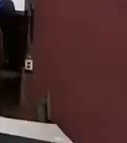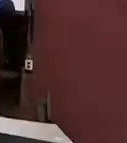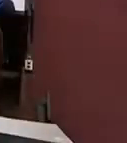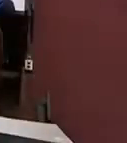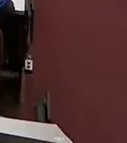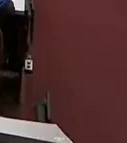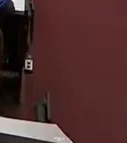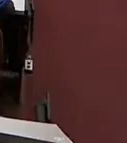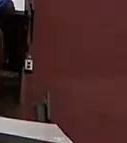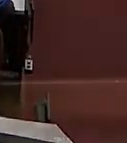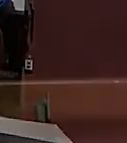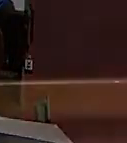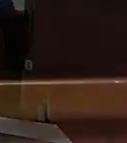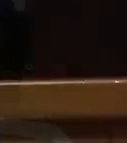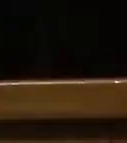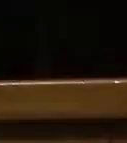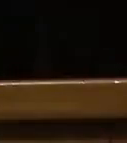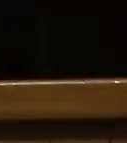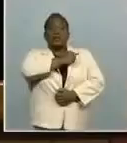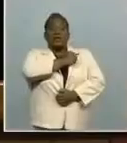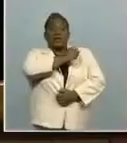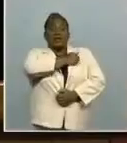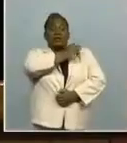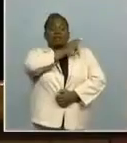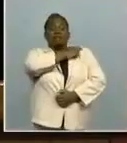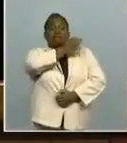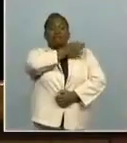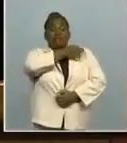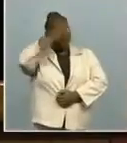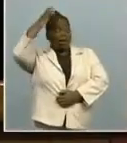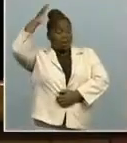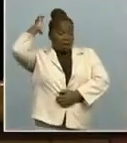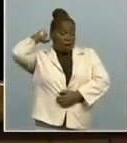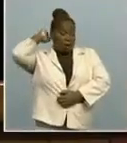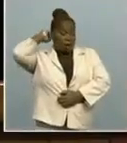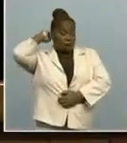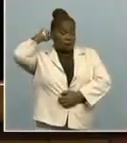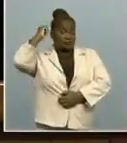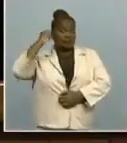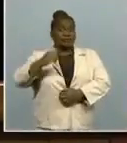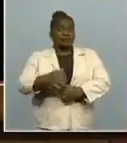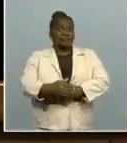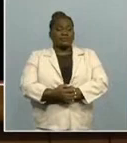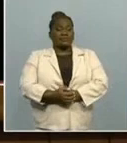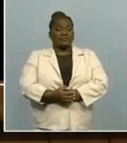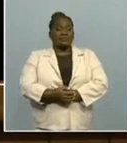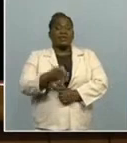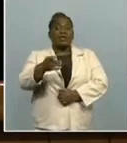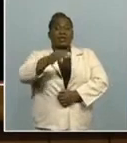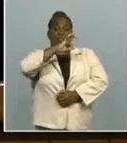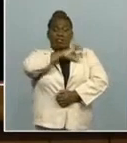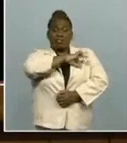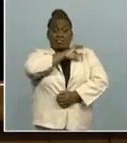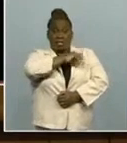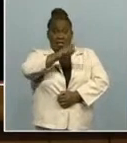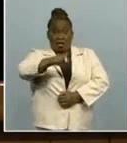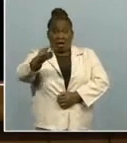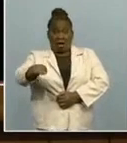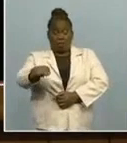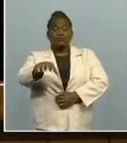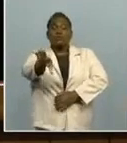i querido general de ejército raúl castro ruz delegados e